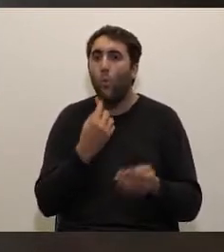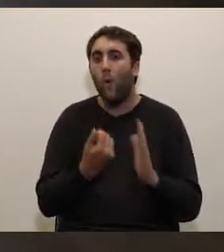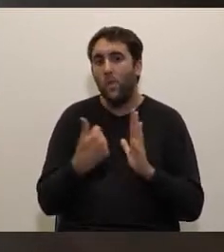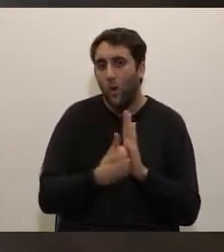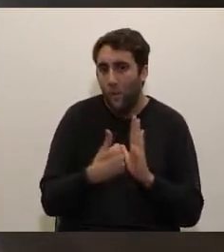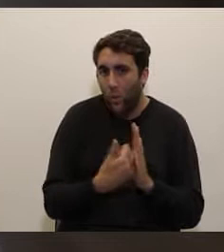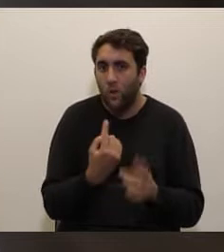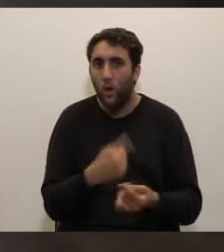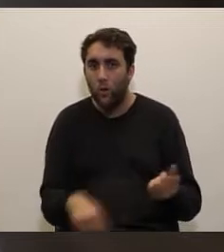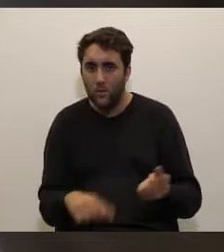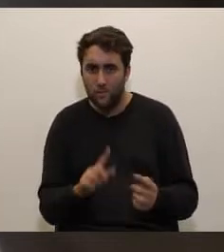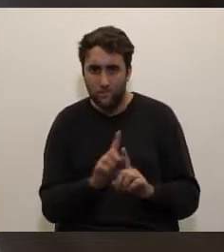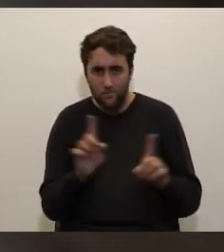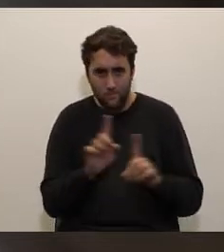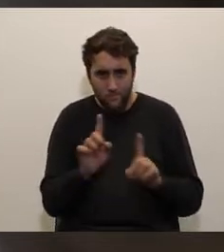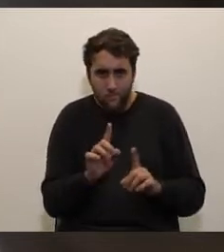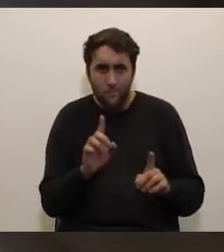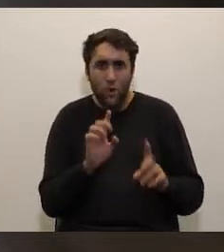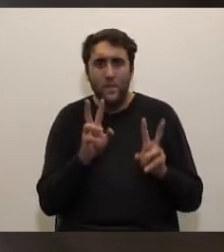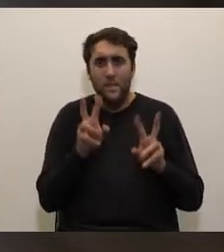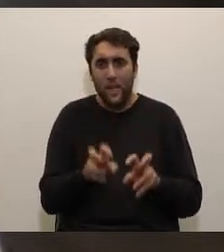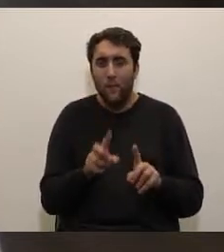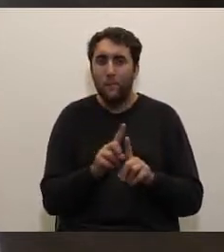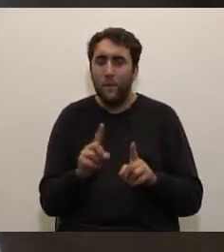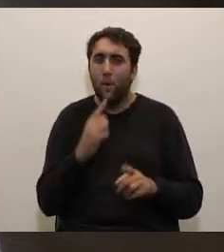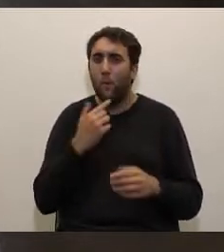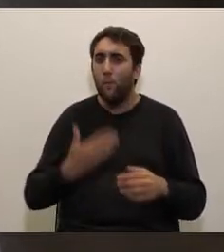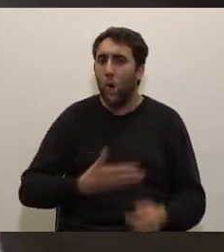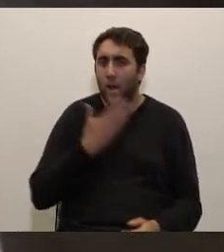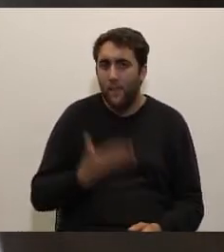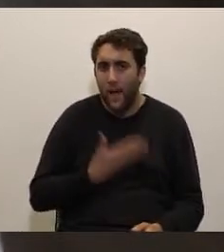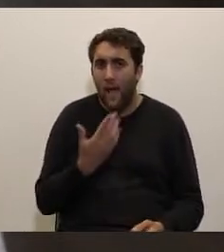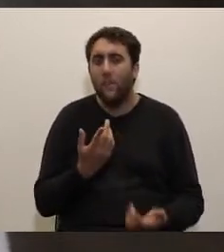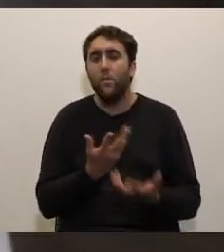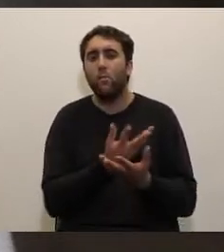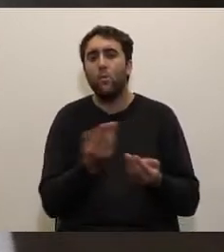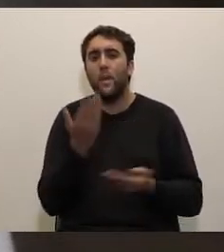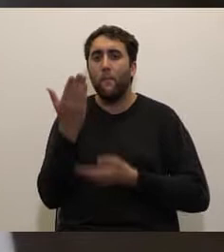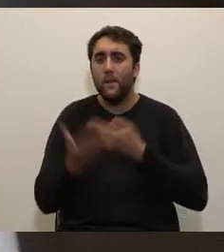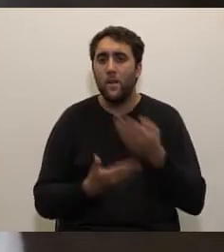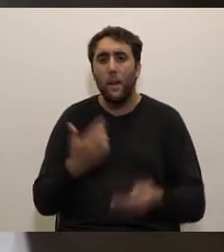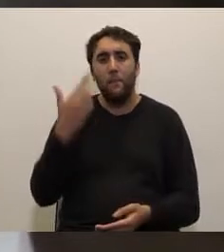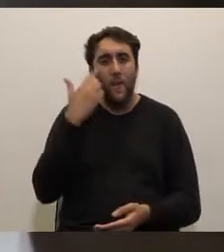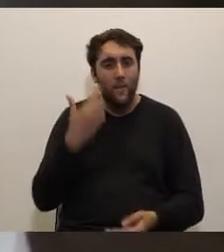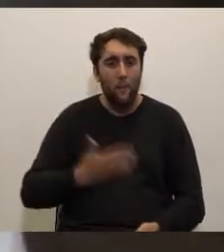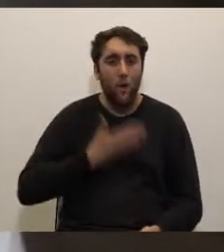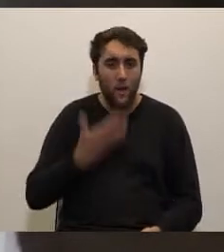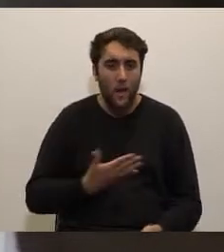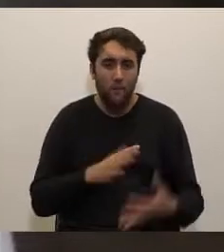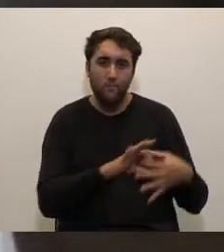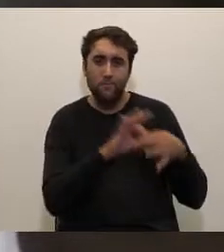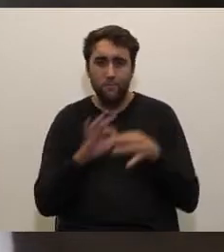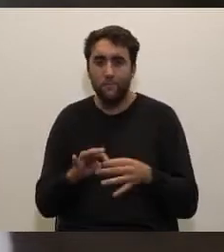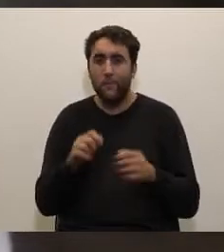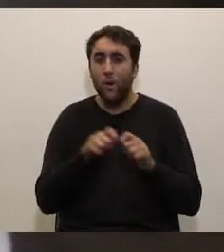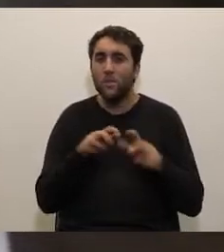un tema. No es solamente un tema de, digamos, protestar. Esto es muy importante porque a veces la gente asocia el activismo digital a las redes